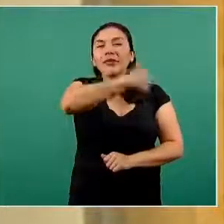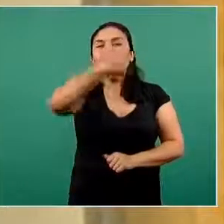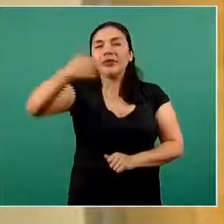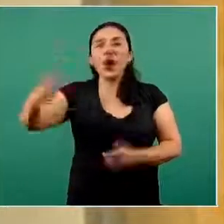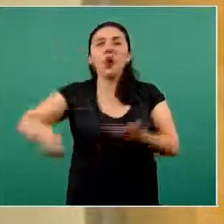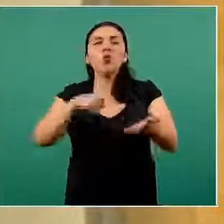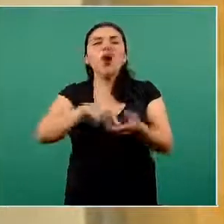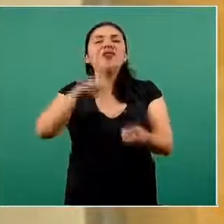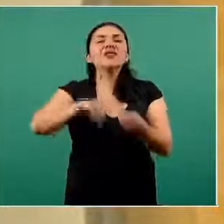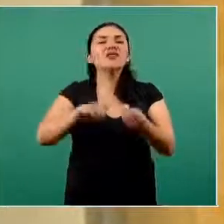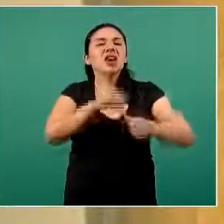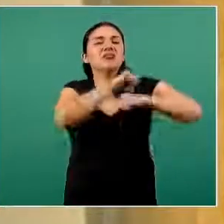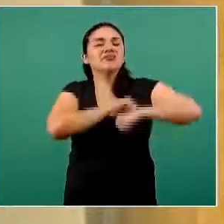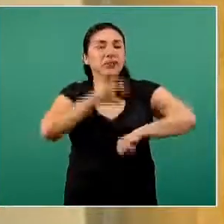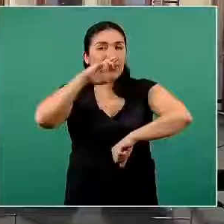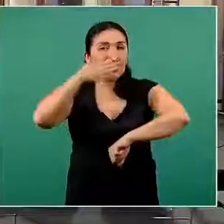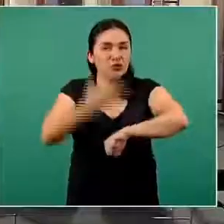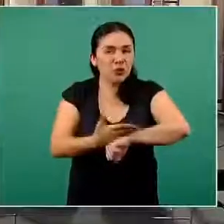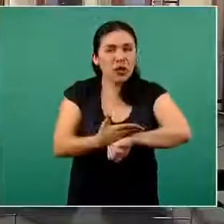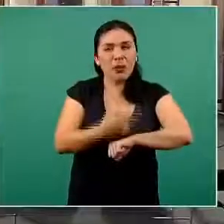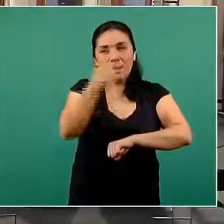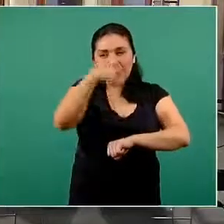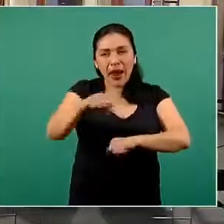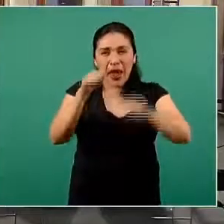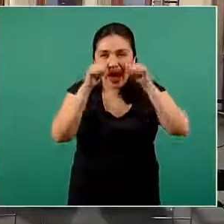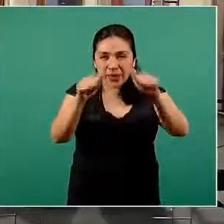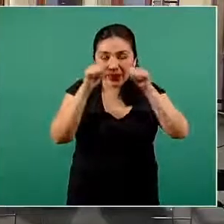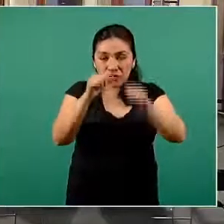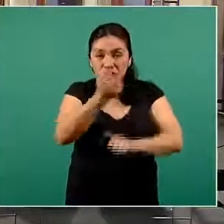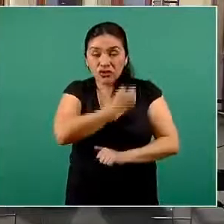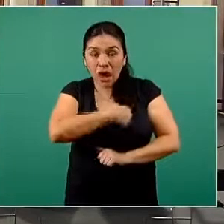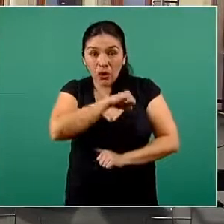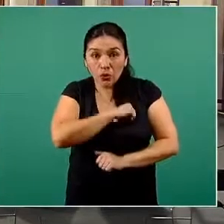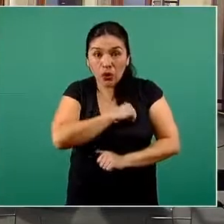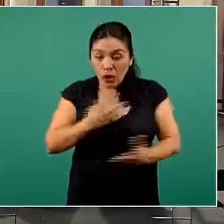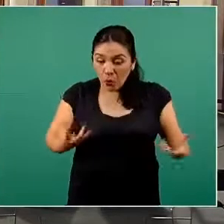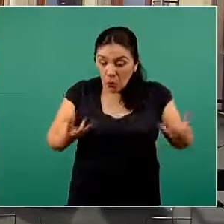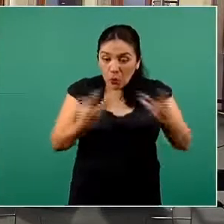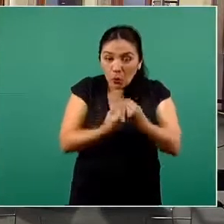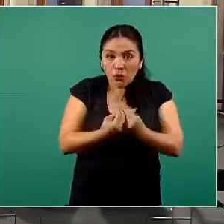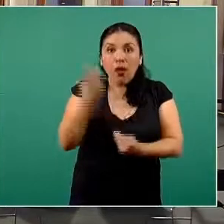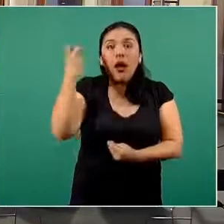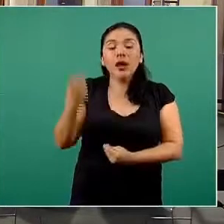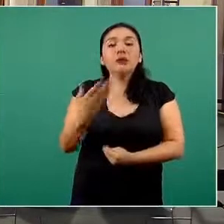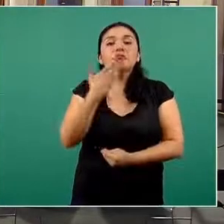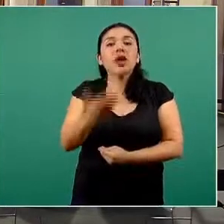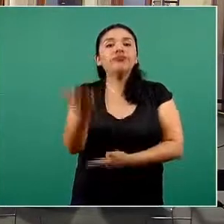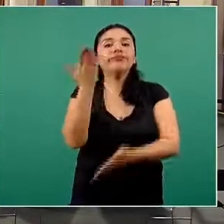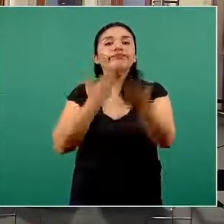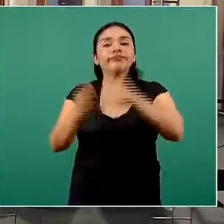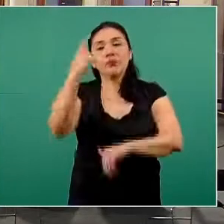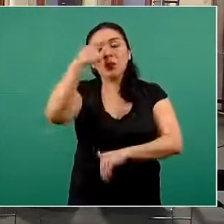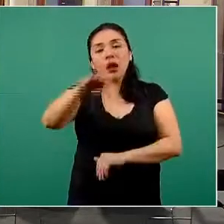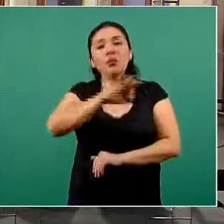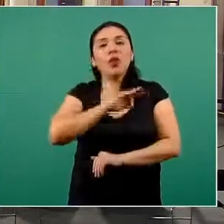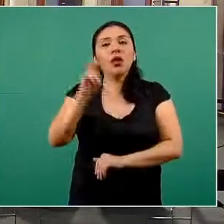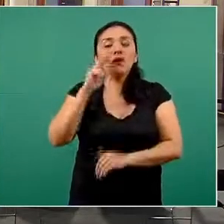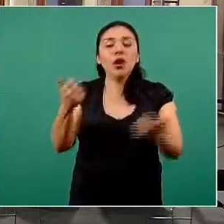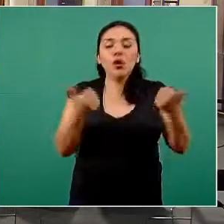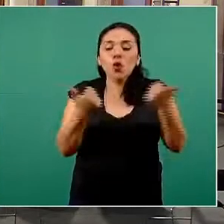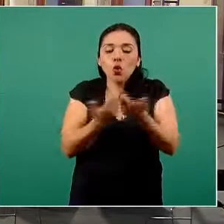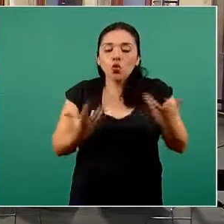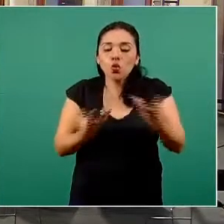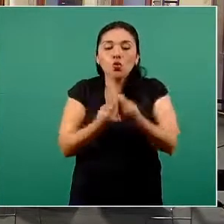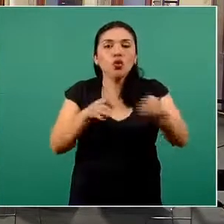las autoridades responsables de los servicios de salud, estos son los resultados donde empezamos a ver el éxito de trabajar en